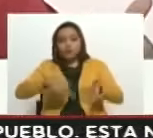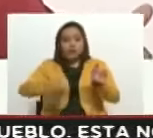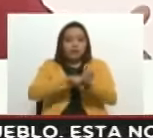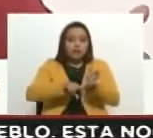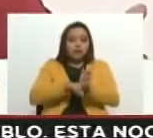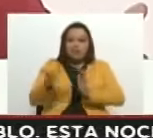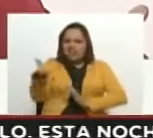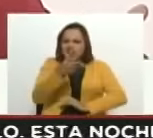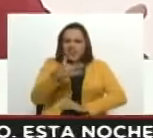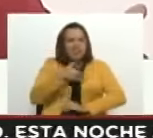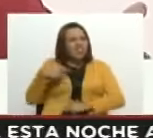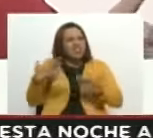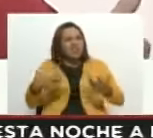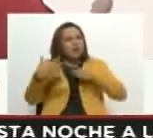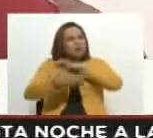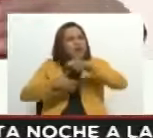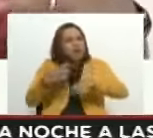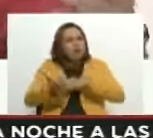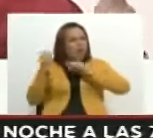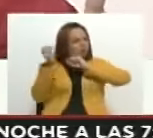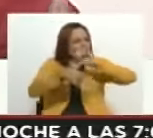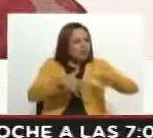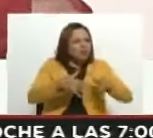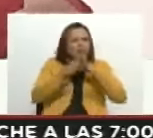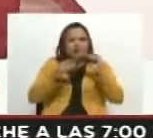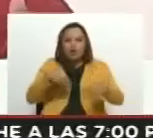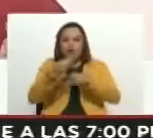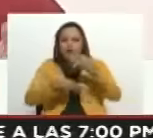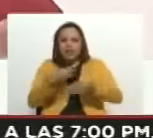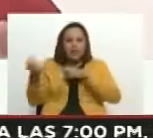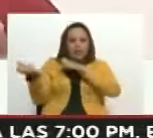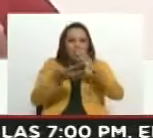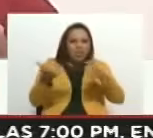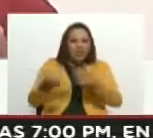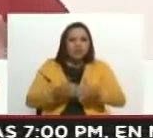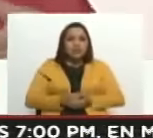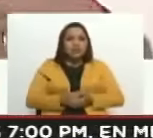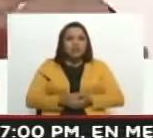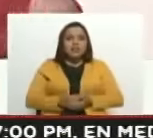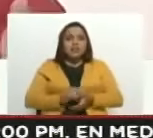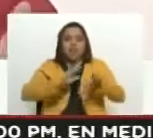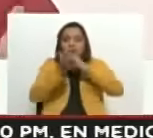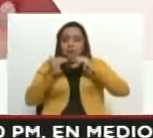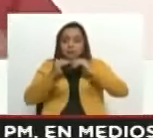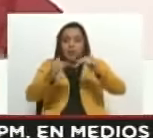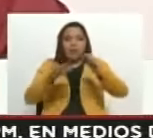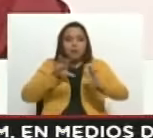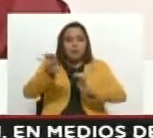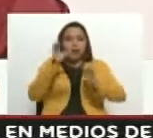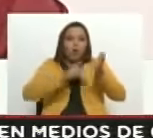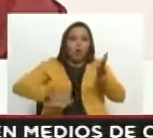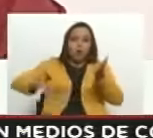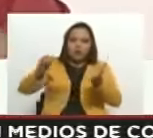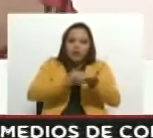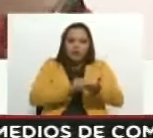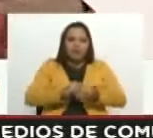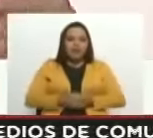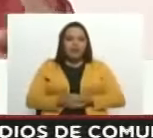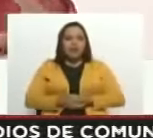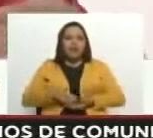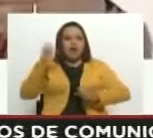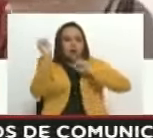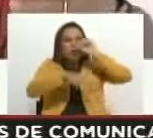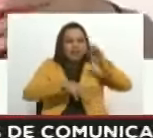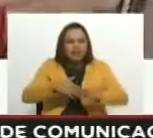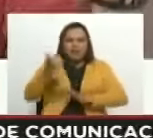quieren? Violencia. Todo esto es para generar violencia y un plan de desestabilización al país. Van a volver otra vez a la guarimba y a